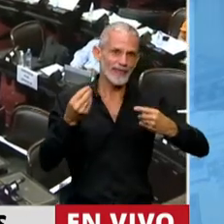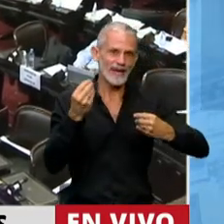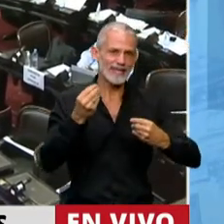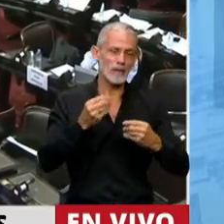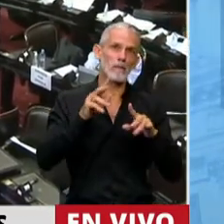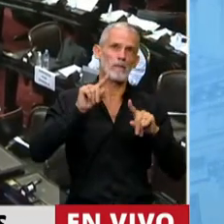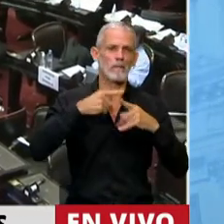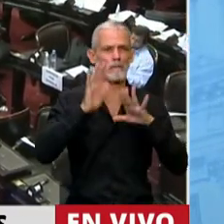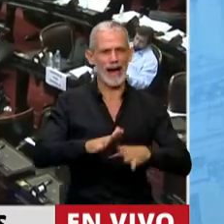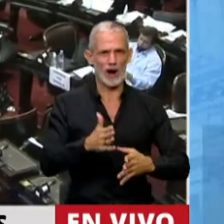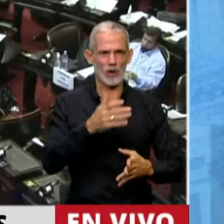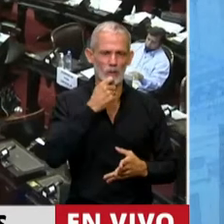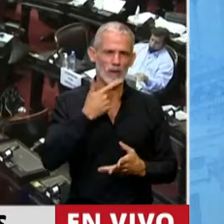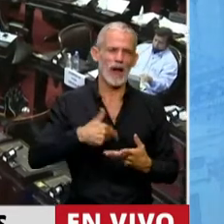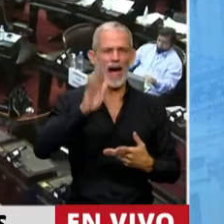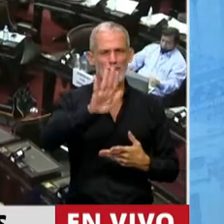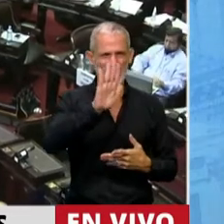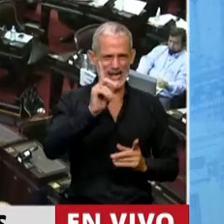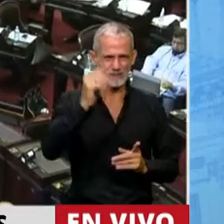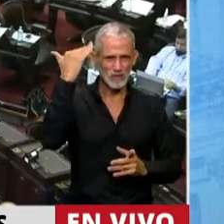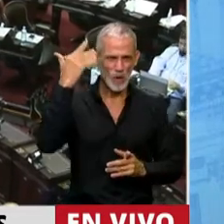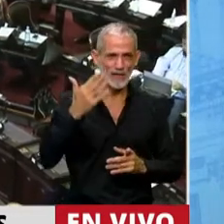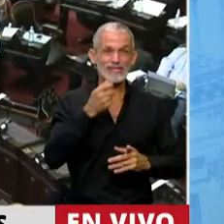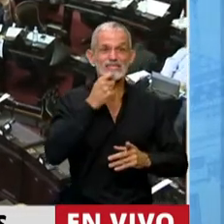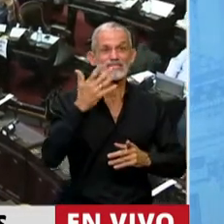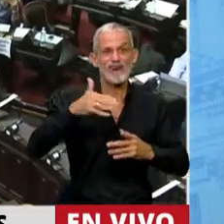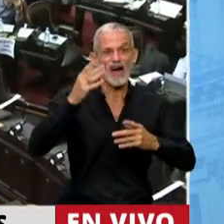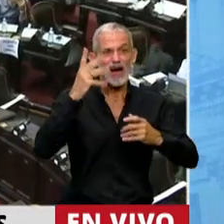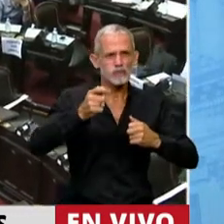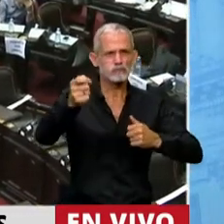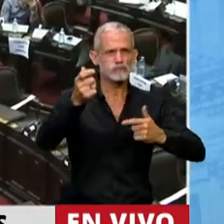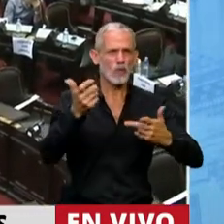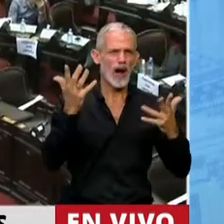supuestamente días de paro, en el caso de la amenaza ya, si hubiera acciones,